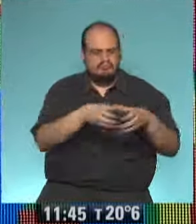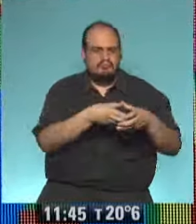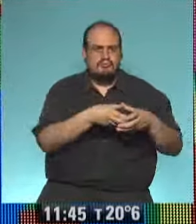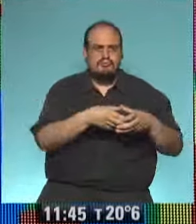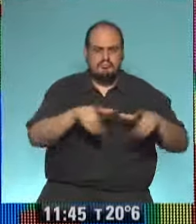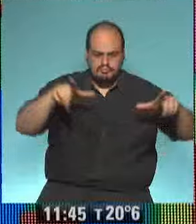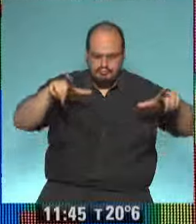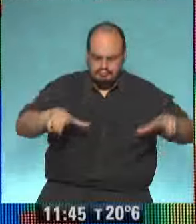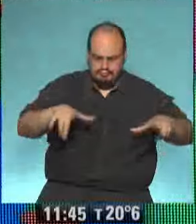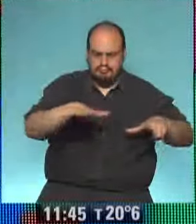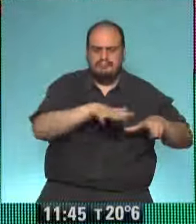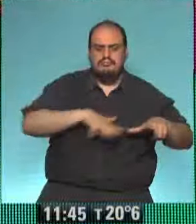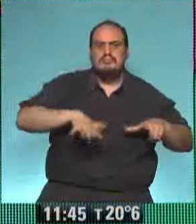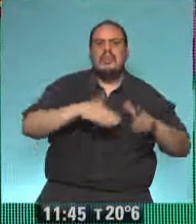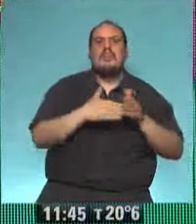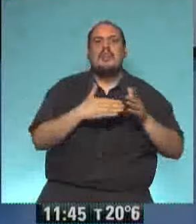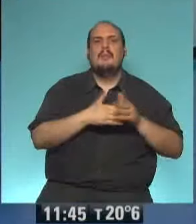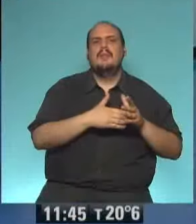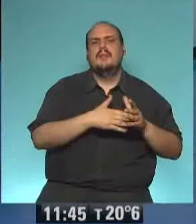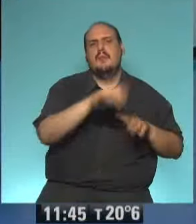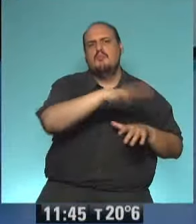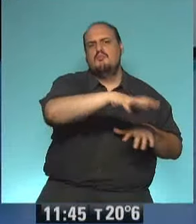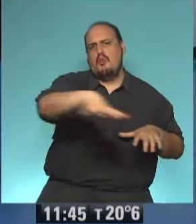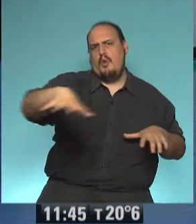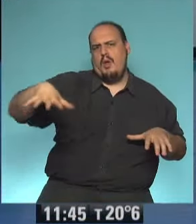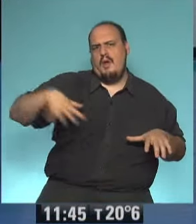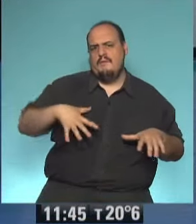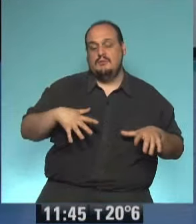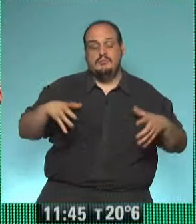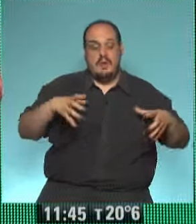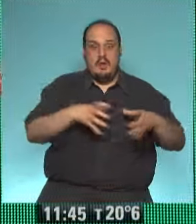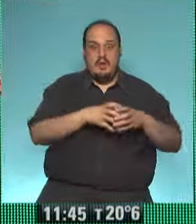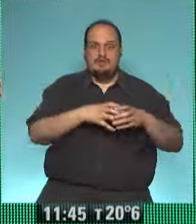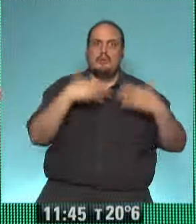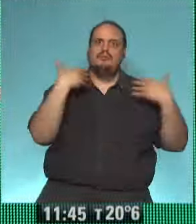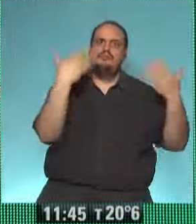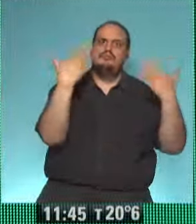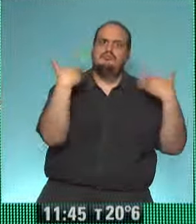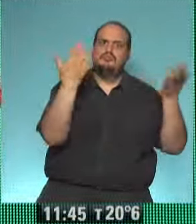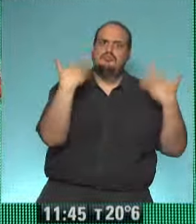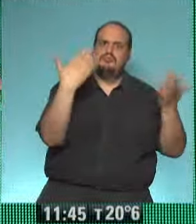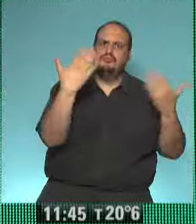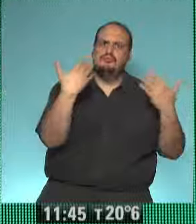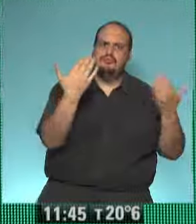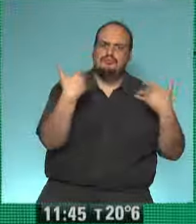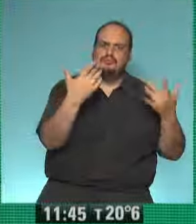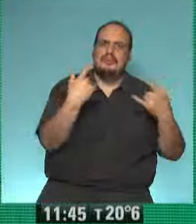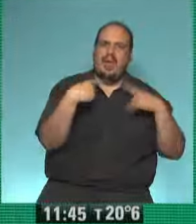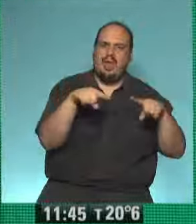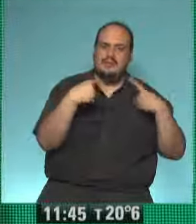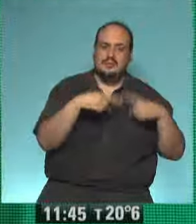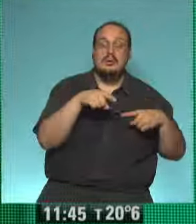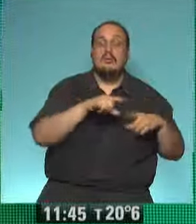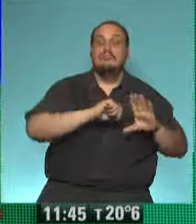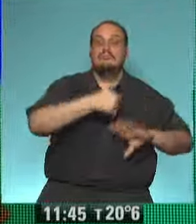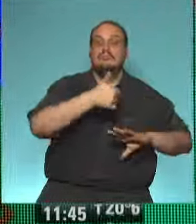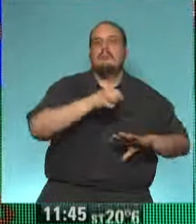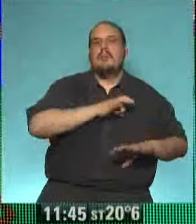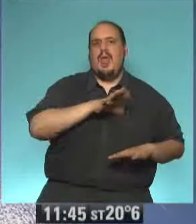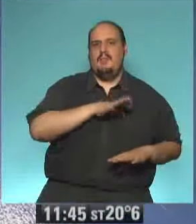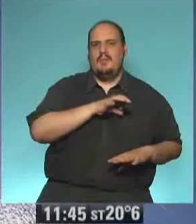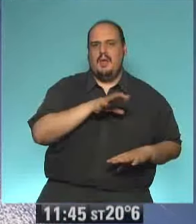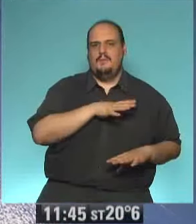juego variaba según los distintos pueblos. Se alentaba a los equipos con cánticos y el vencedor ganaba además un premio.